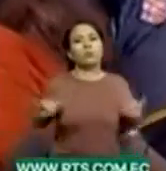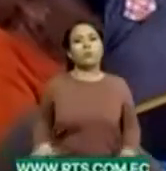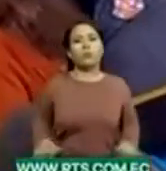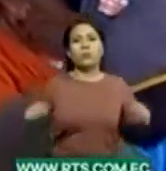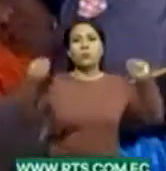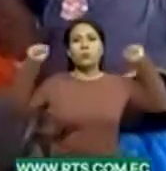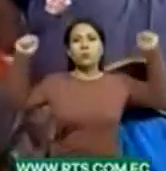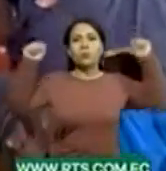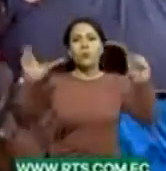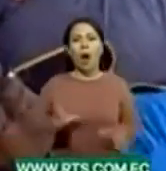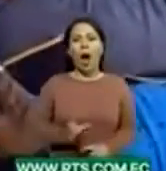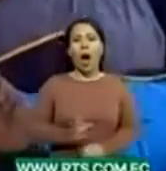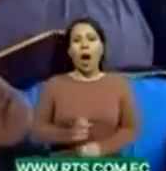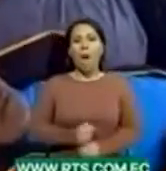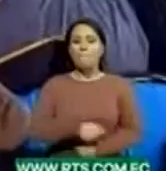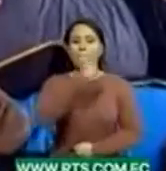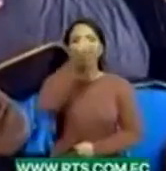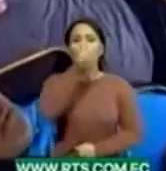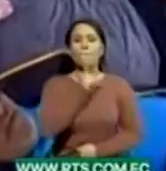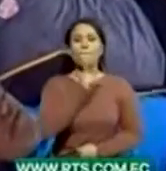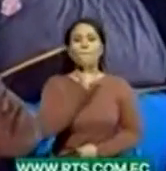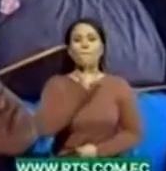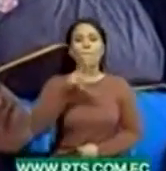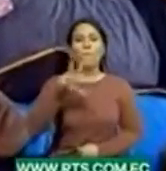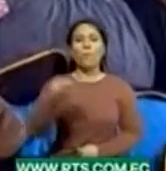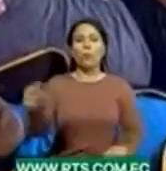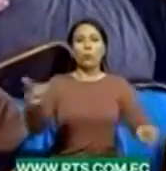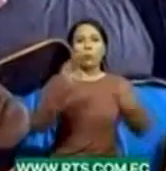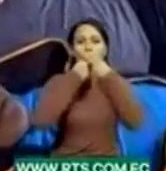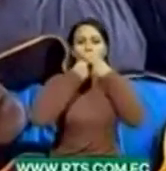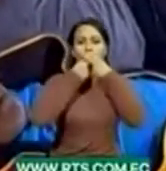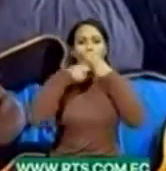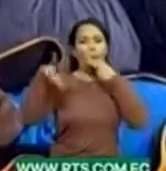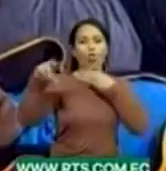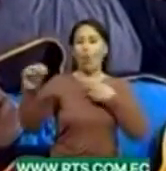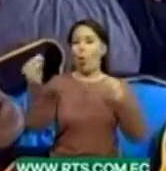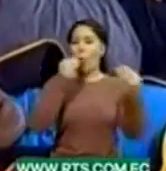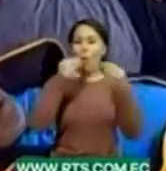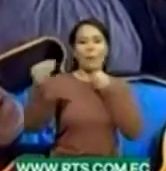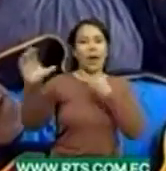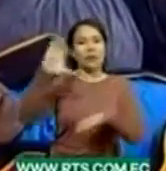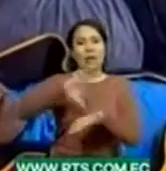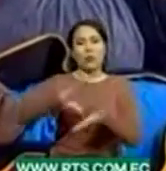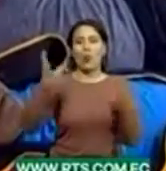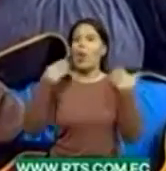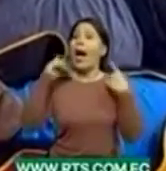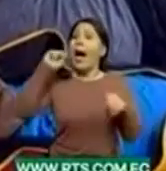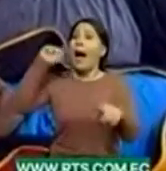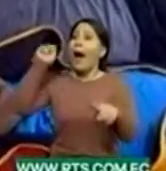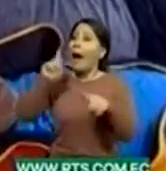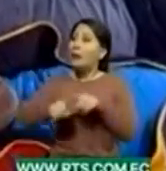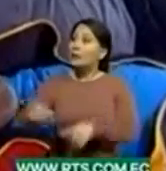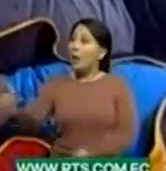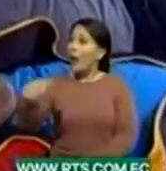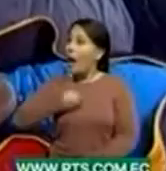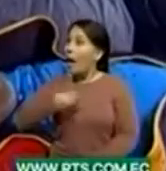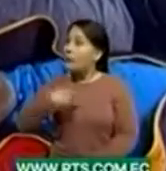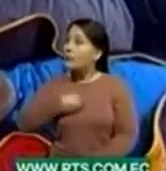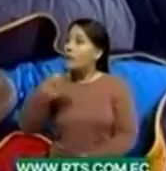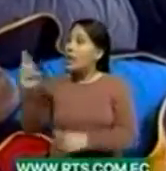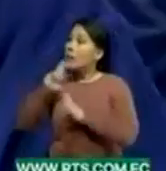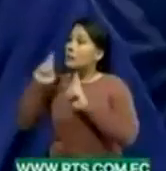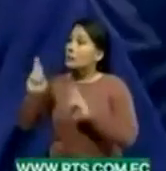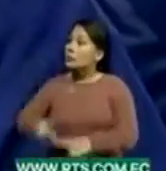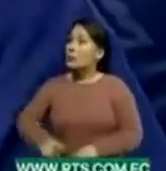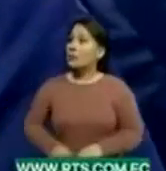huelga de hambre en la explanada de la iglesia San Francisco, en el centro de Guayaquil, hasta que sus requerimientos sean